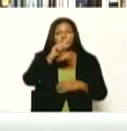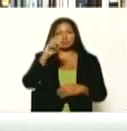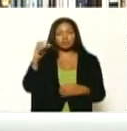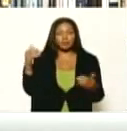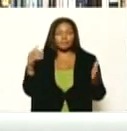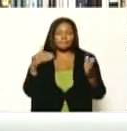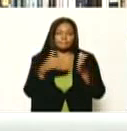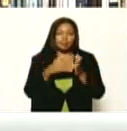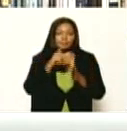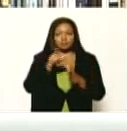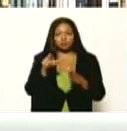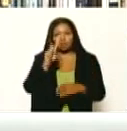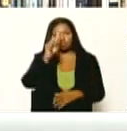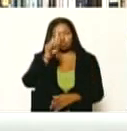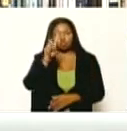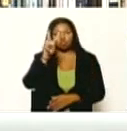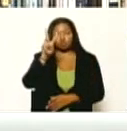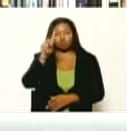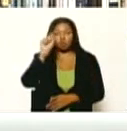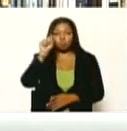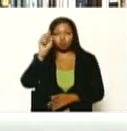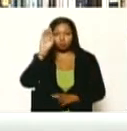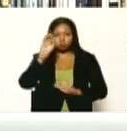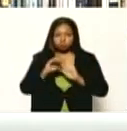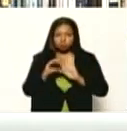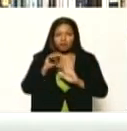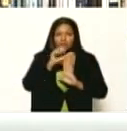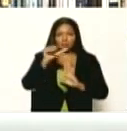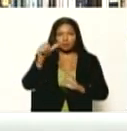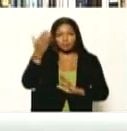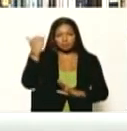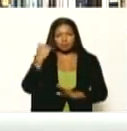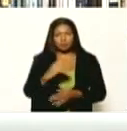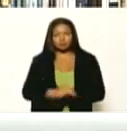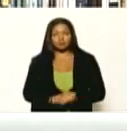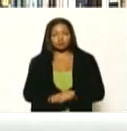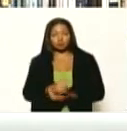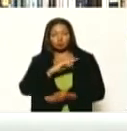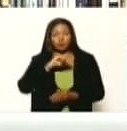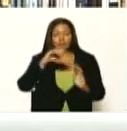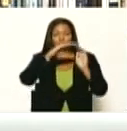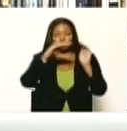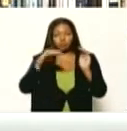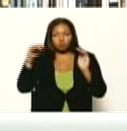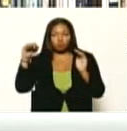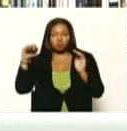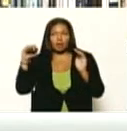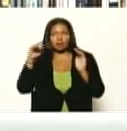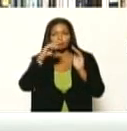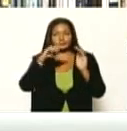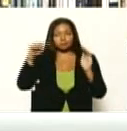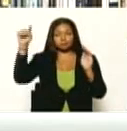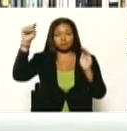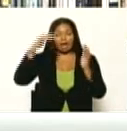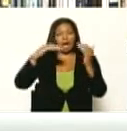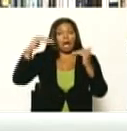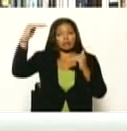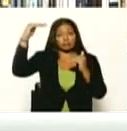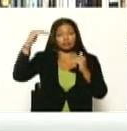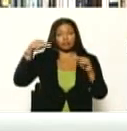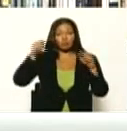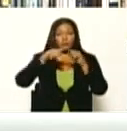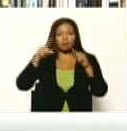habitantes, 2 puntos menos que la semana pasada. Nuestra curva actual sigue siendo de meseta alta